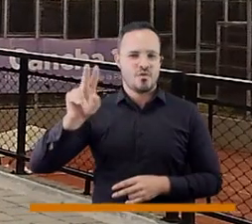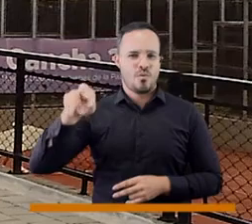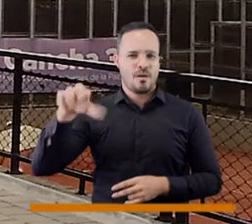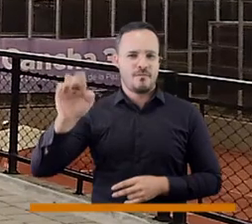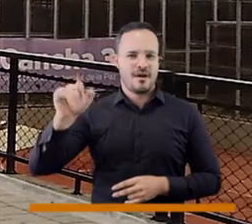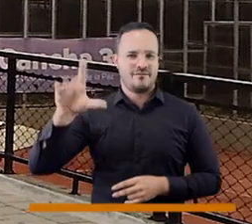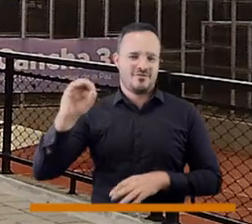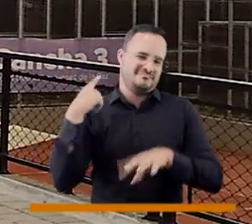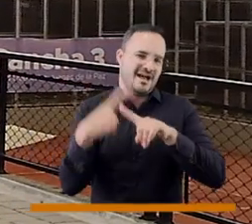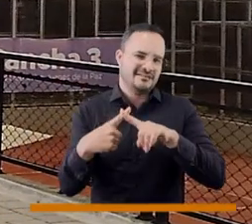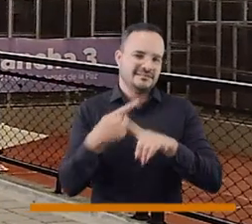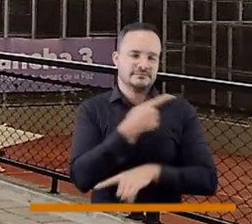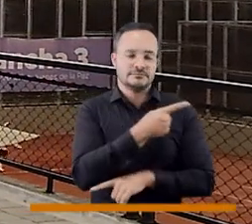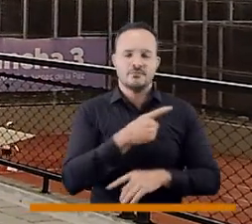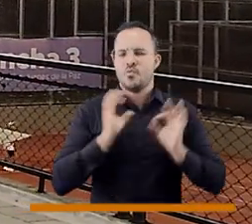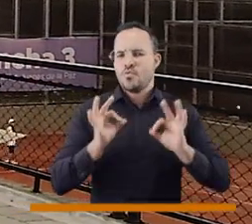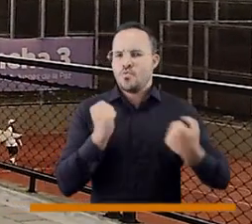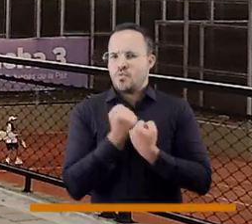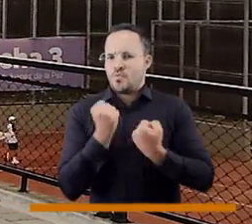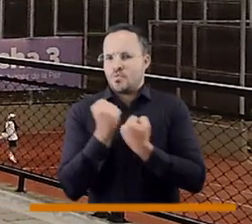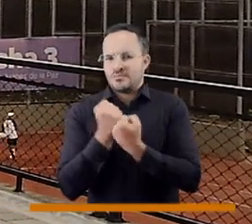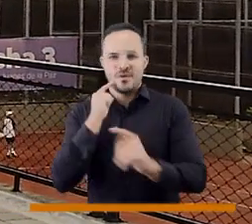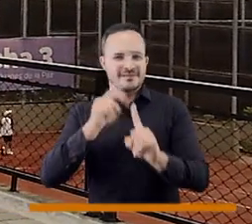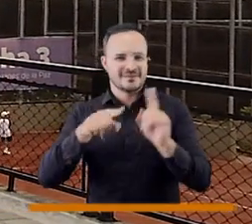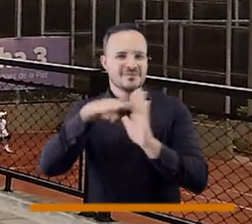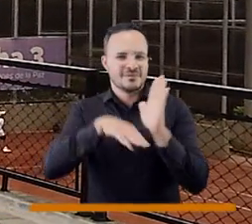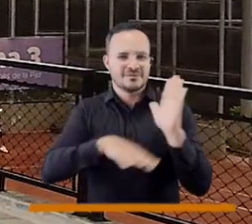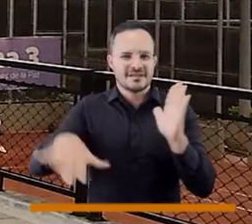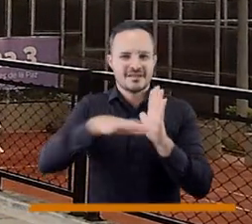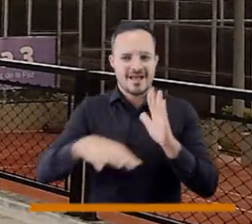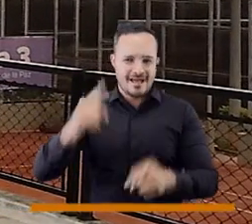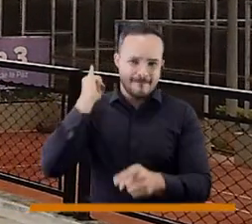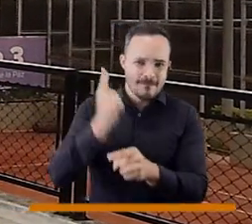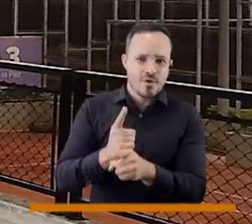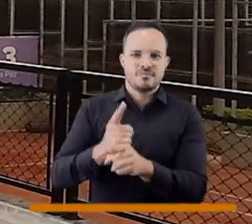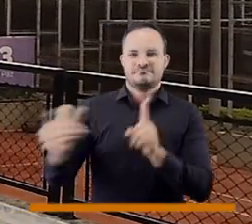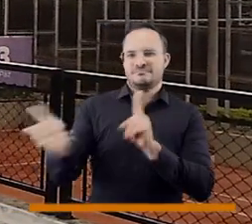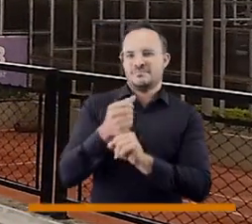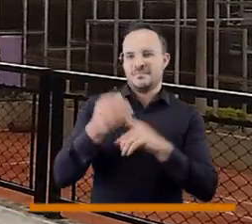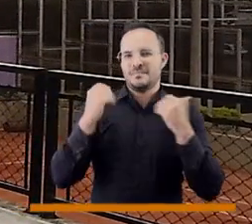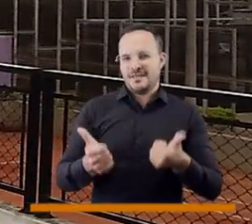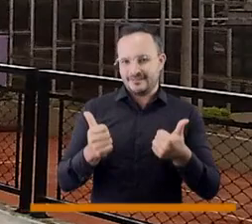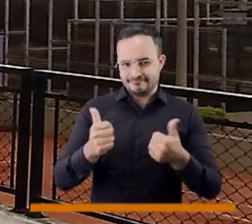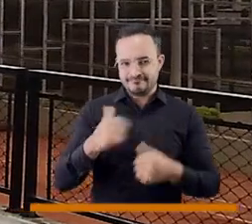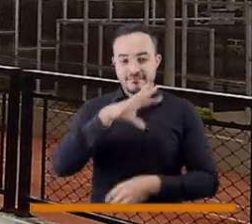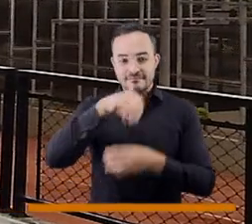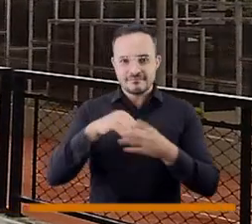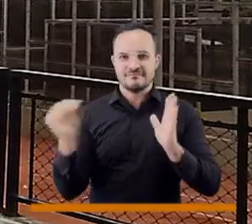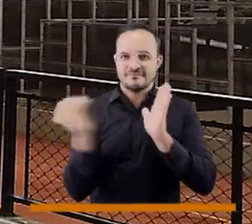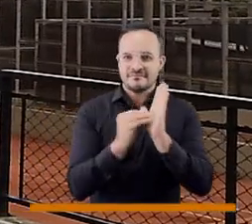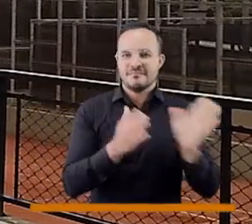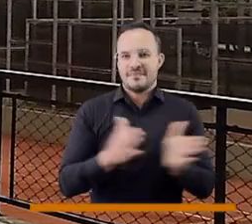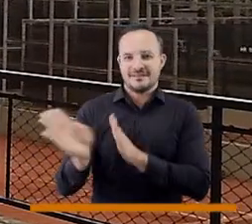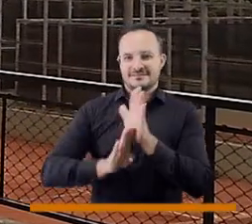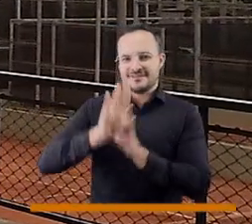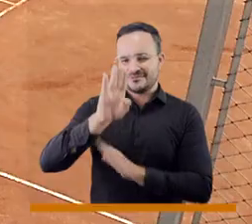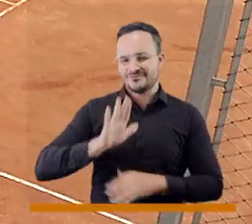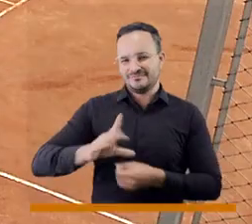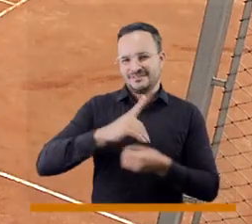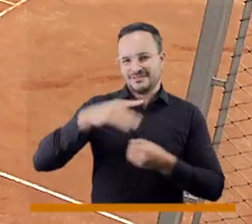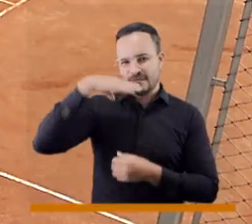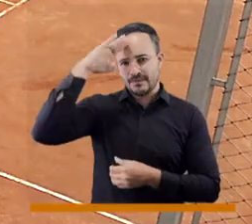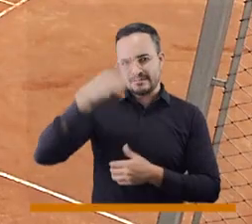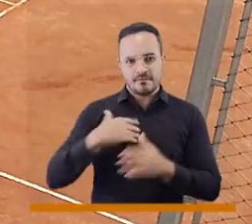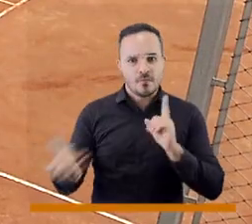nos ayudó muchísimo para poder incluir la política pública de libertad religiosa dentro del plan de desarrollo del distrito de Medellín